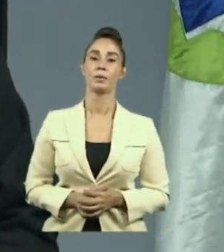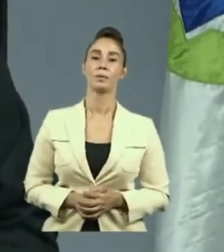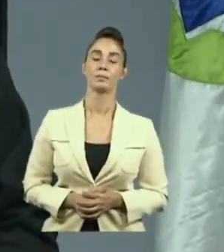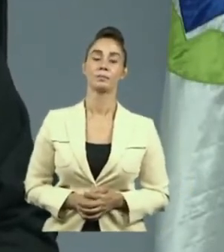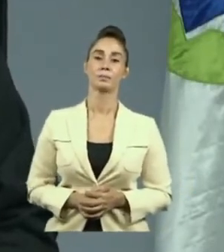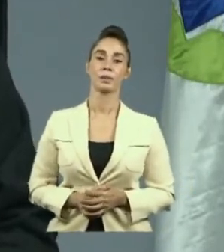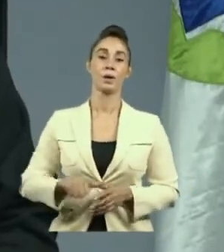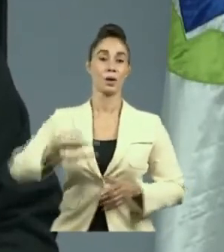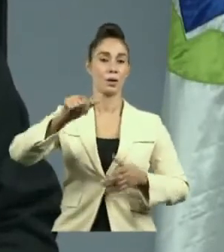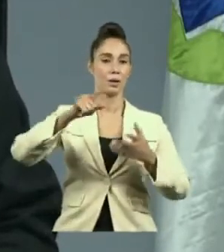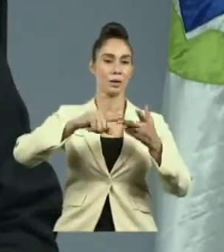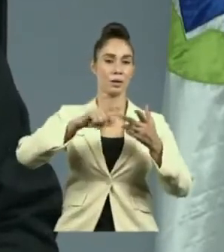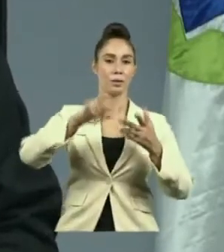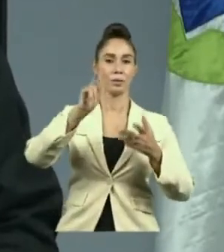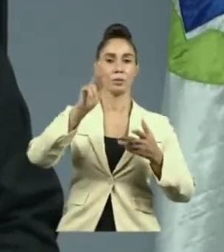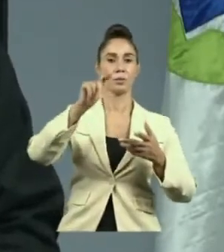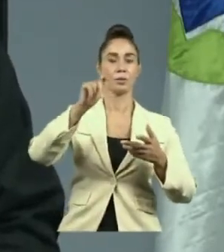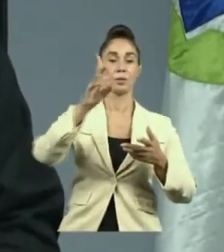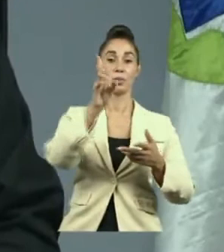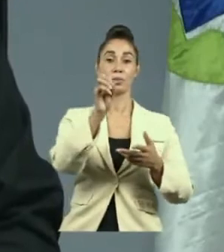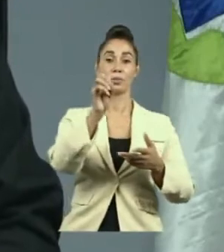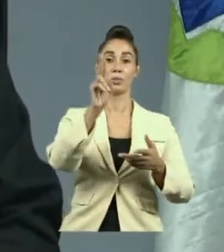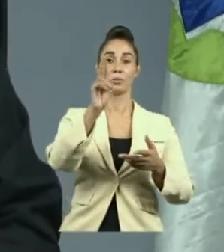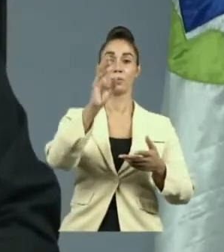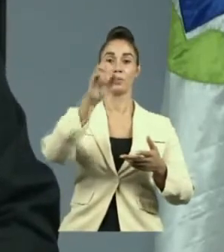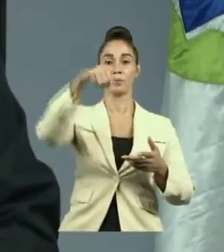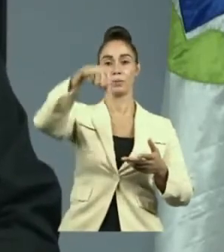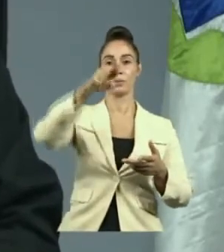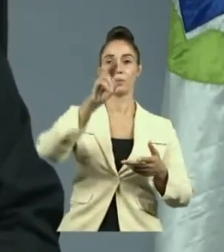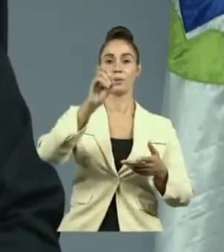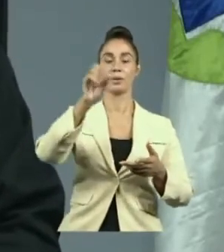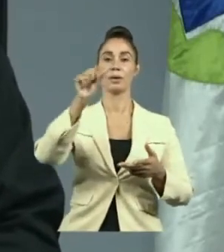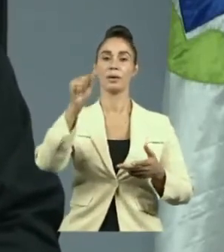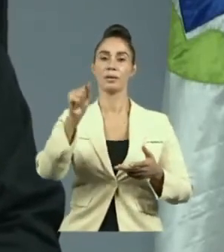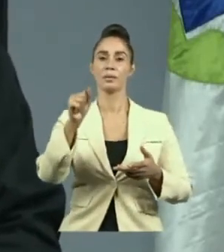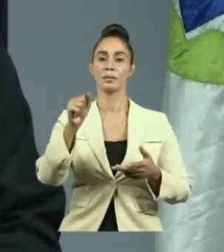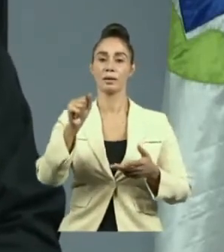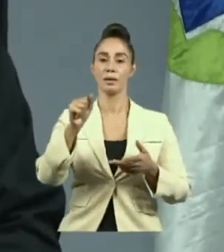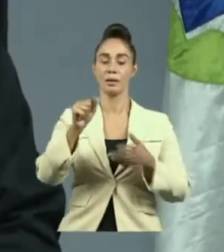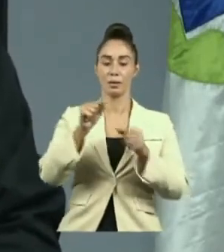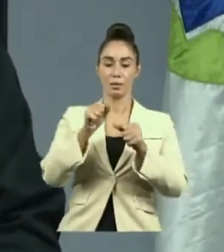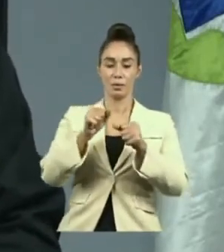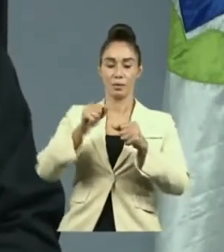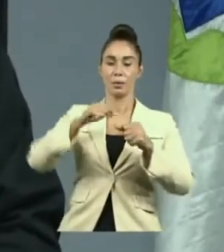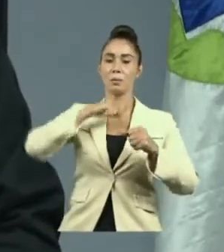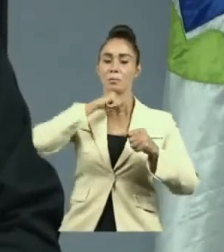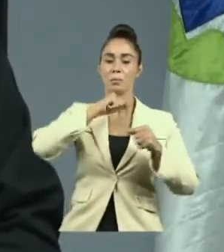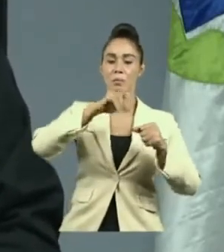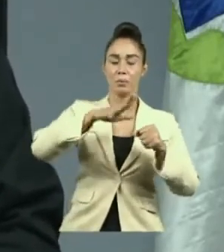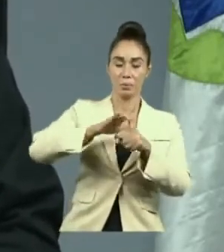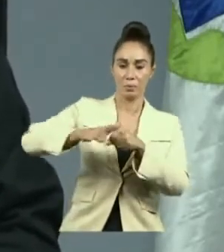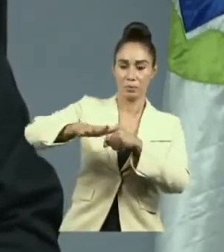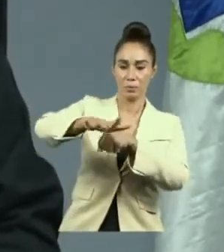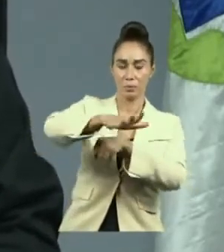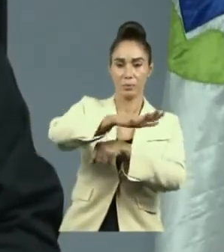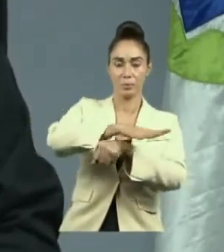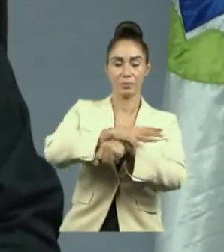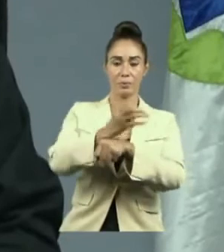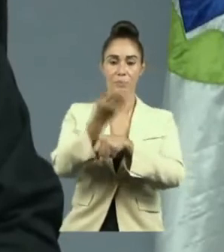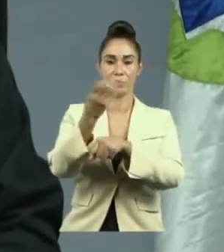ministro en duquesa el departamento de medio ambiente está participando junto a las otras